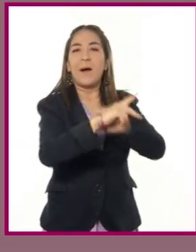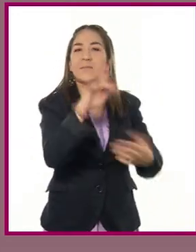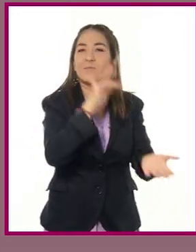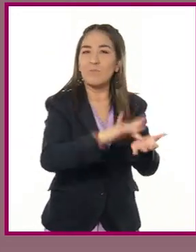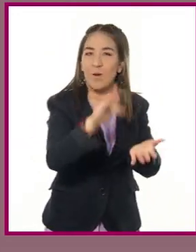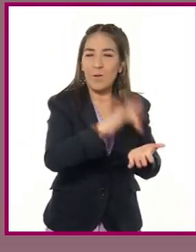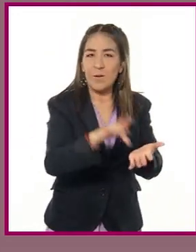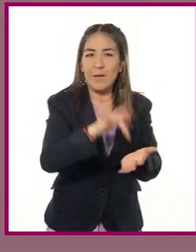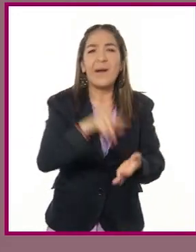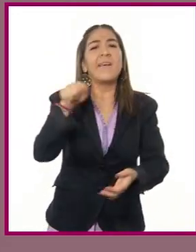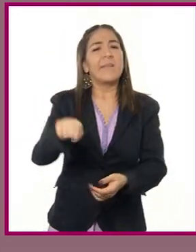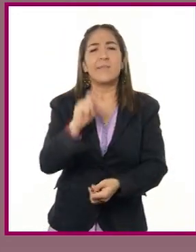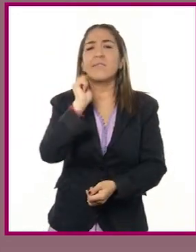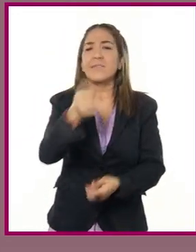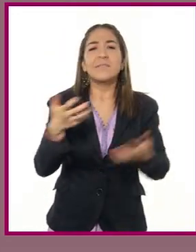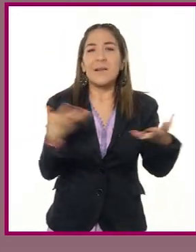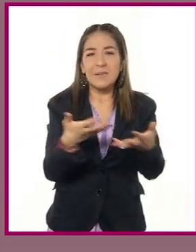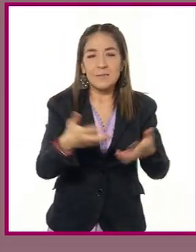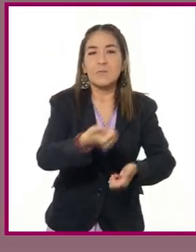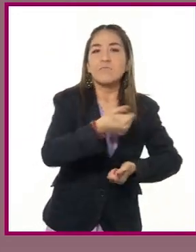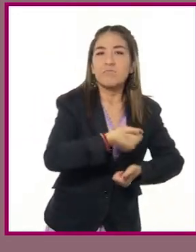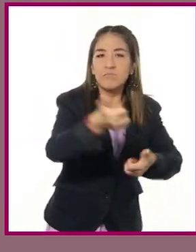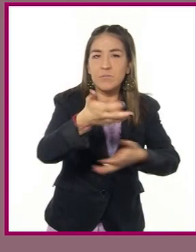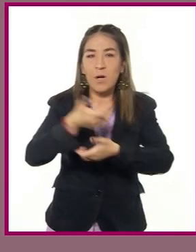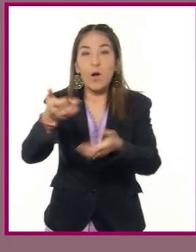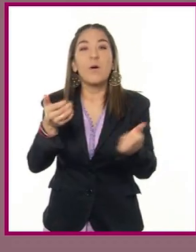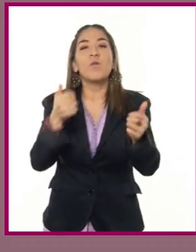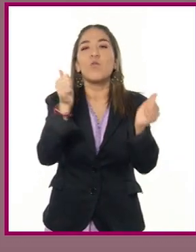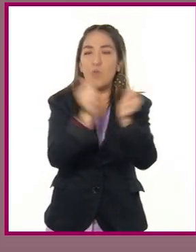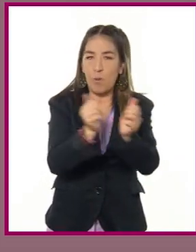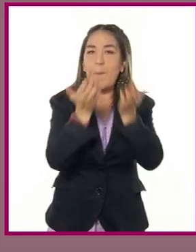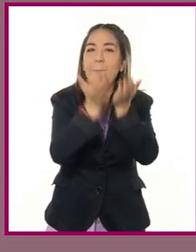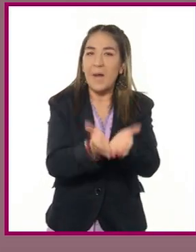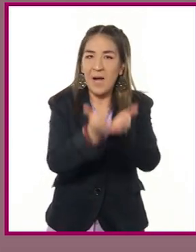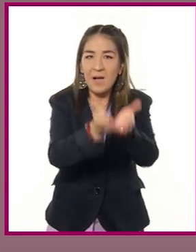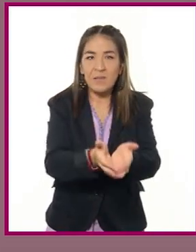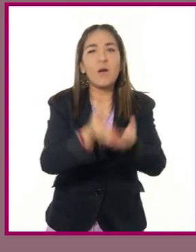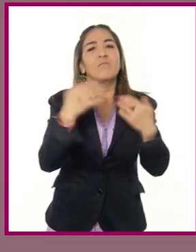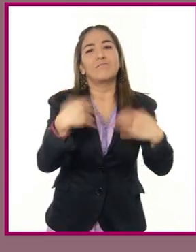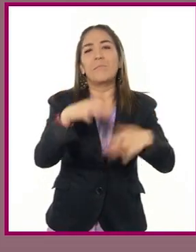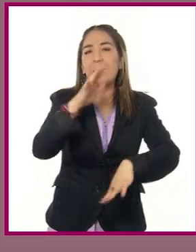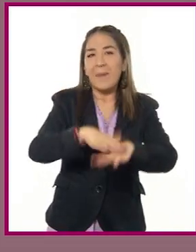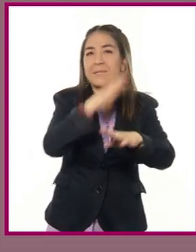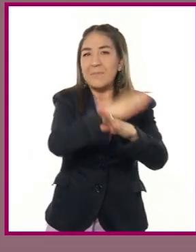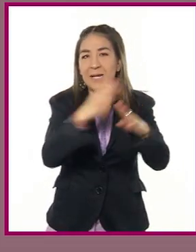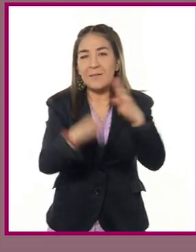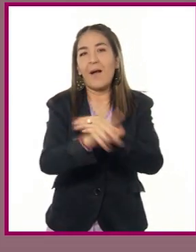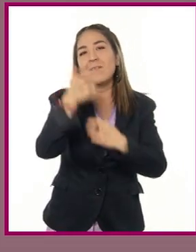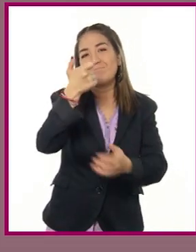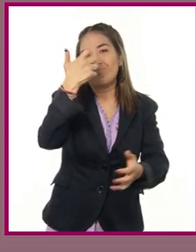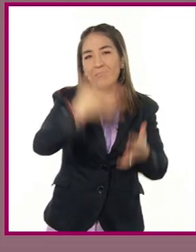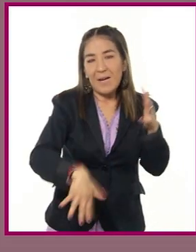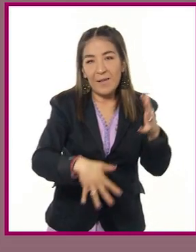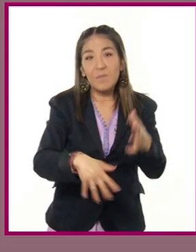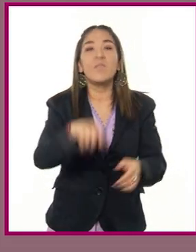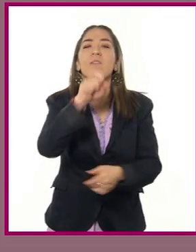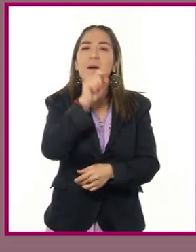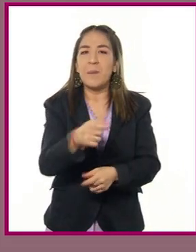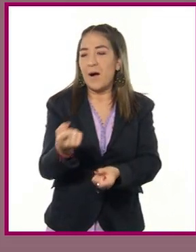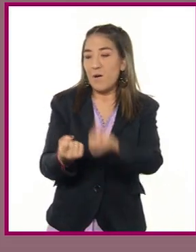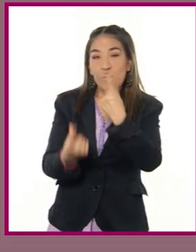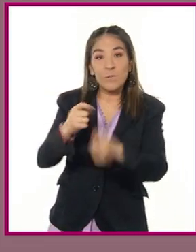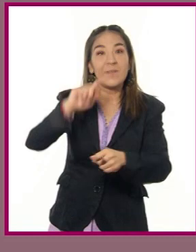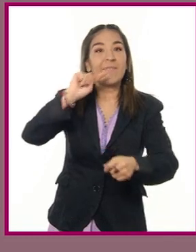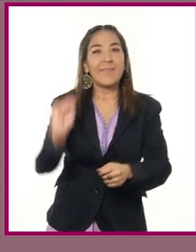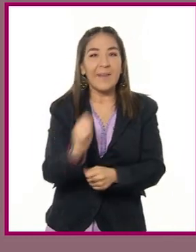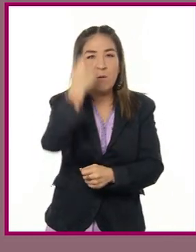la capacidad, por ejemplo, de transportar en barcos grandes cantidades de productos a bajo costo, o de utilizar sus avanzadas tecnologías